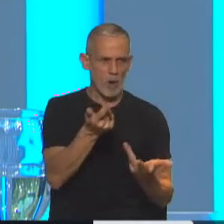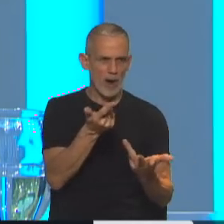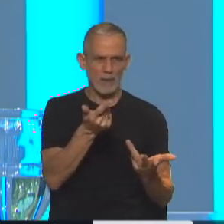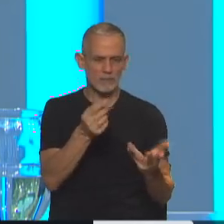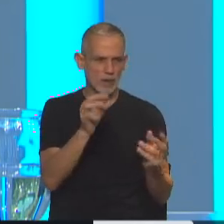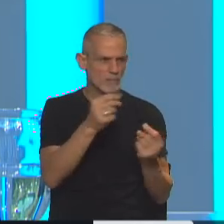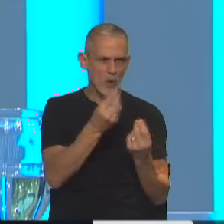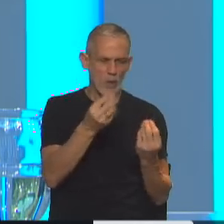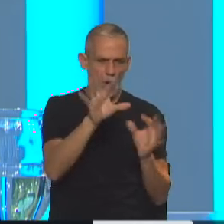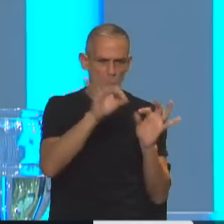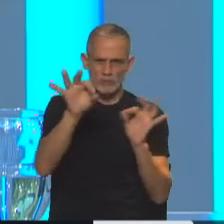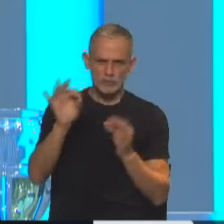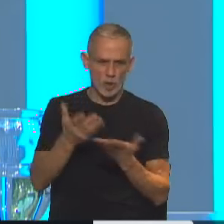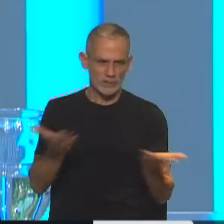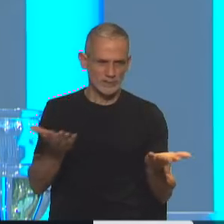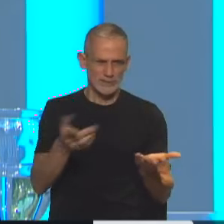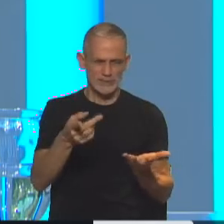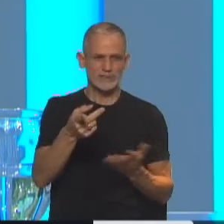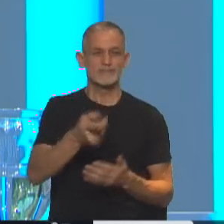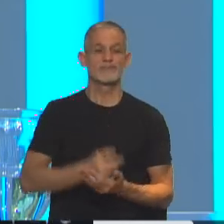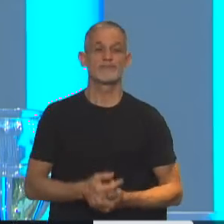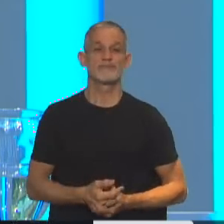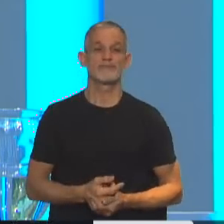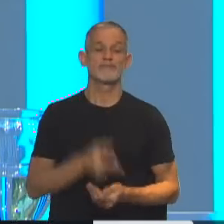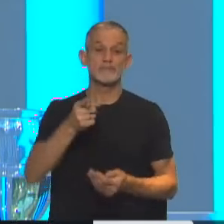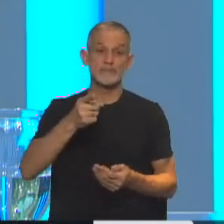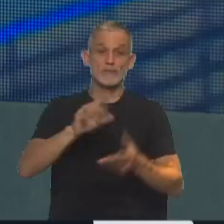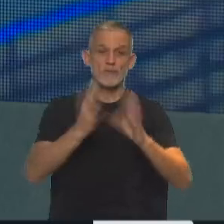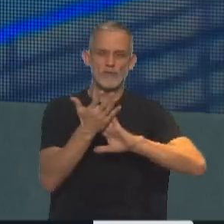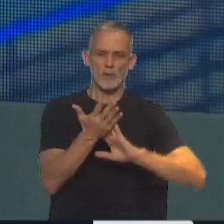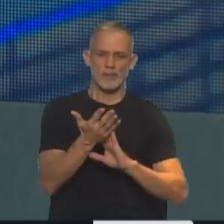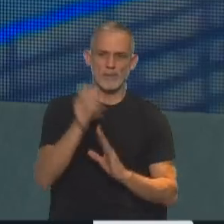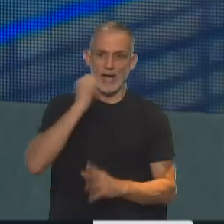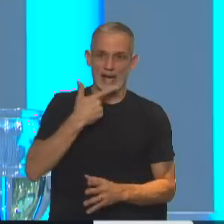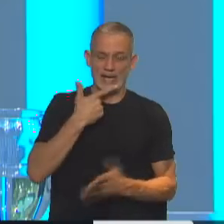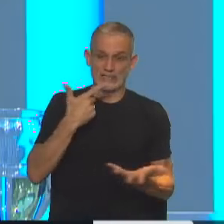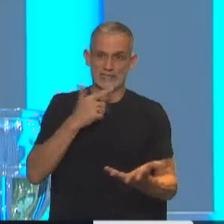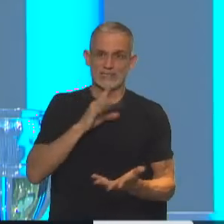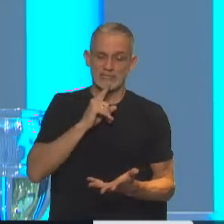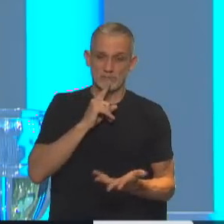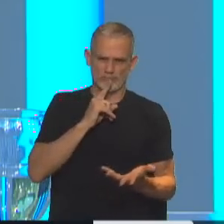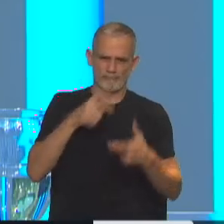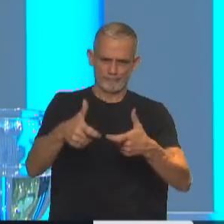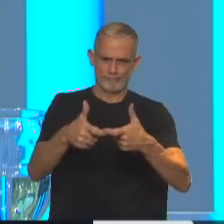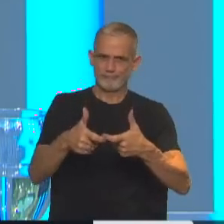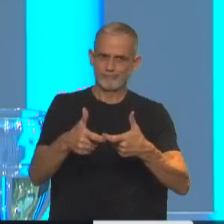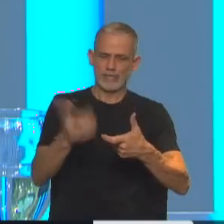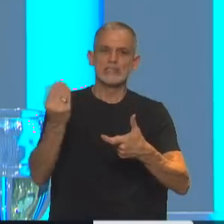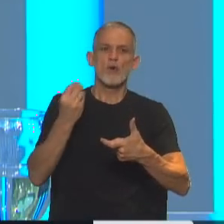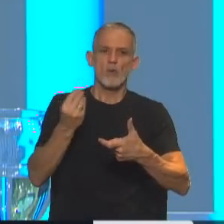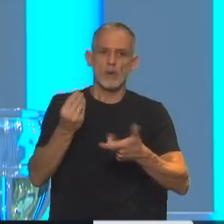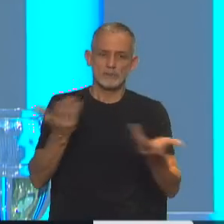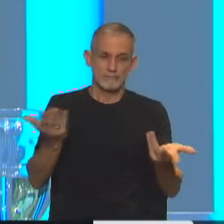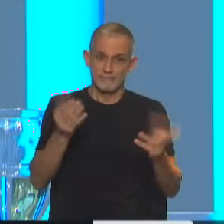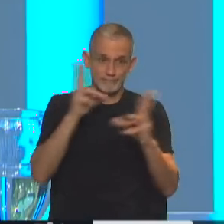y ahora con él justamente esta forma de descartar los gasoductos rusos directamente se